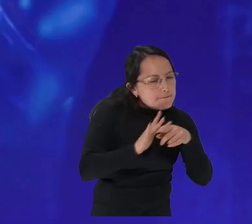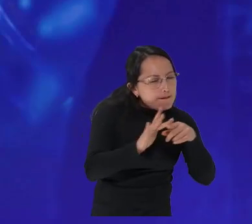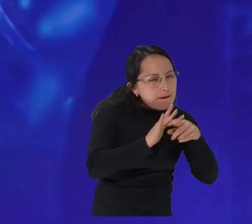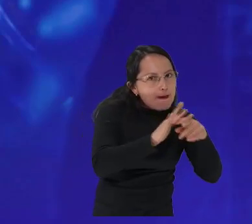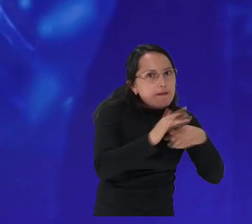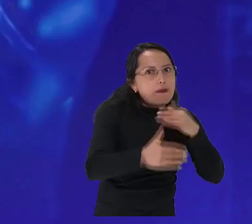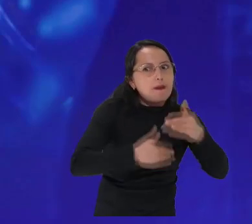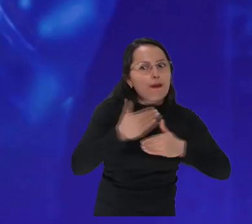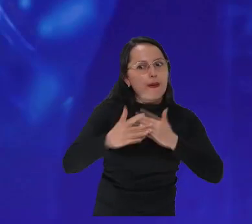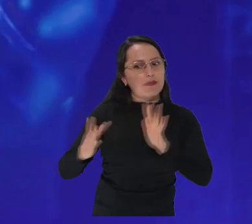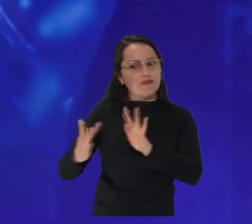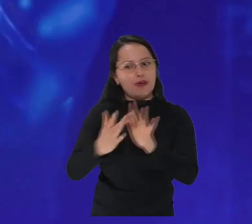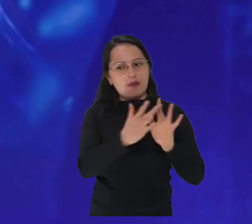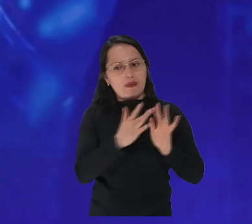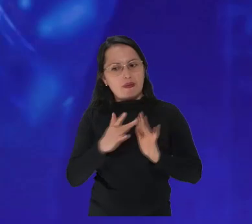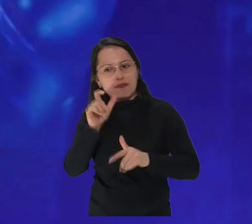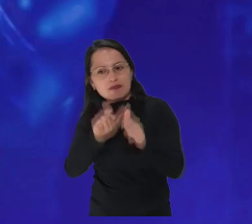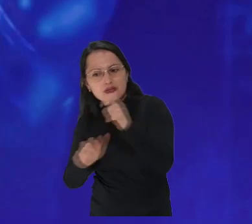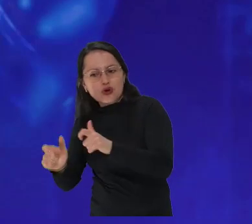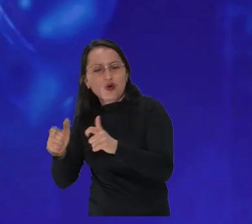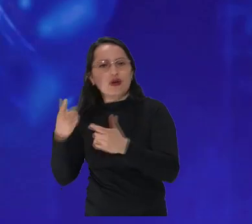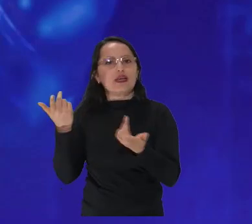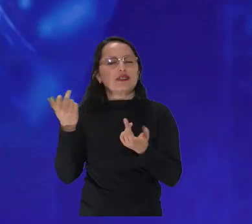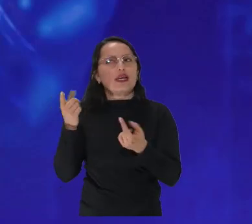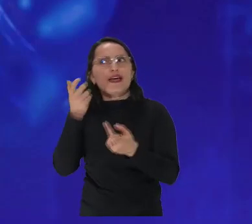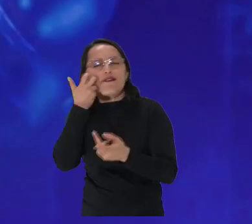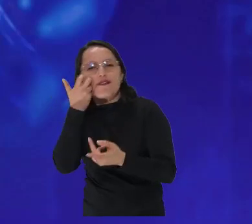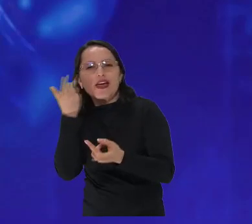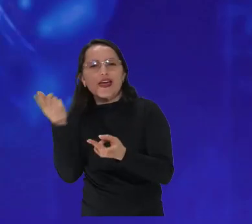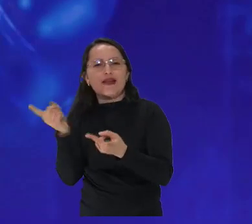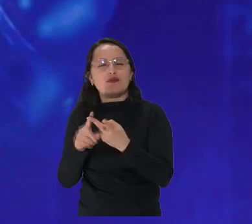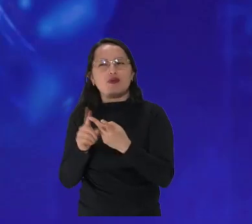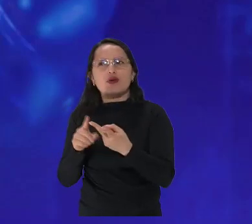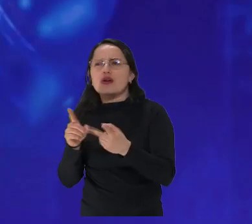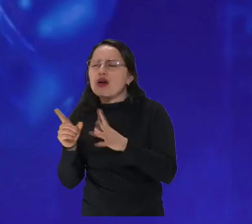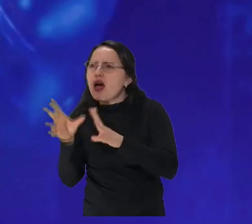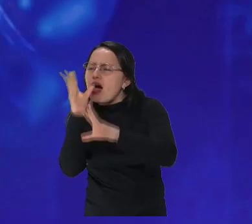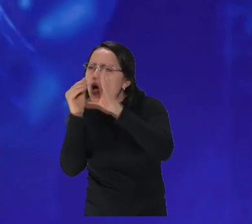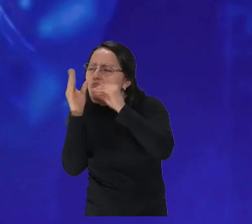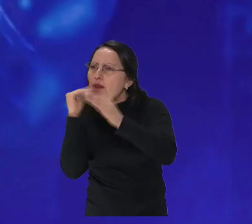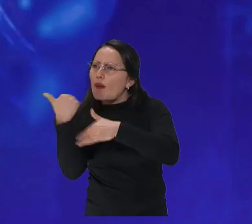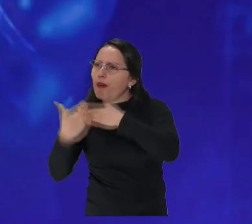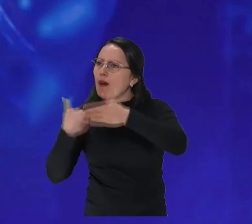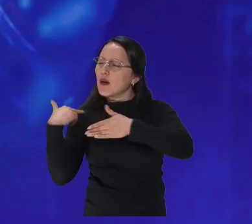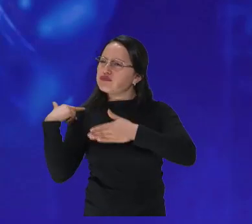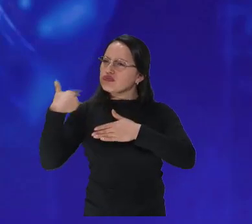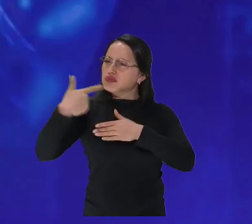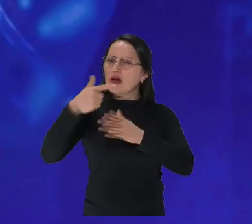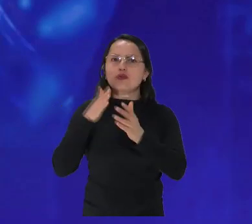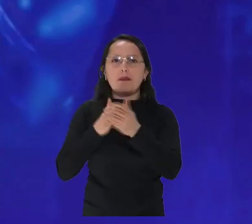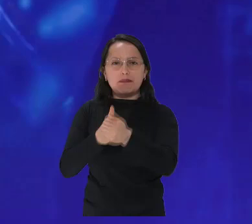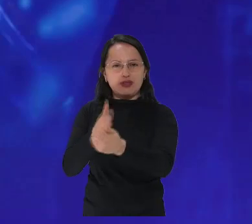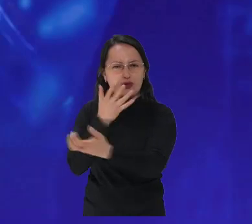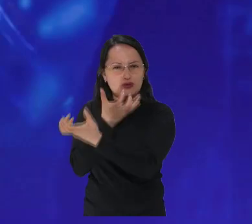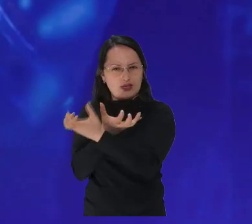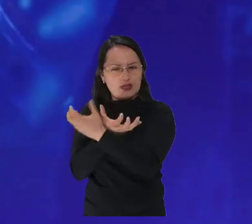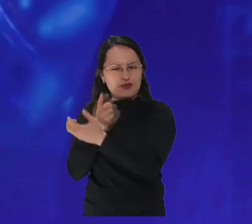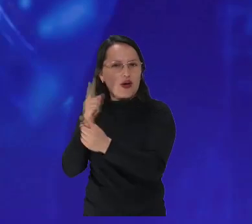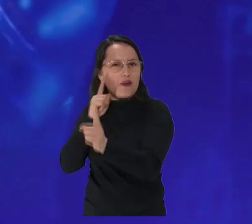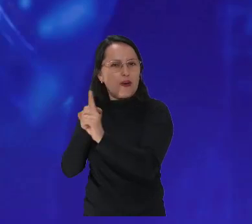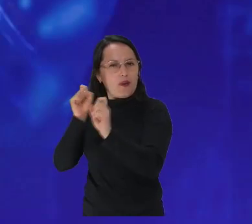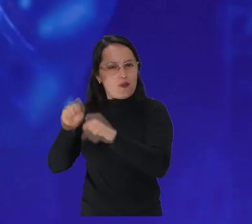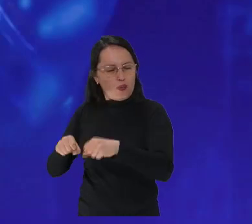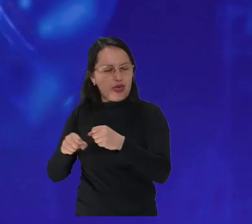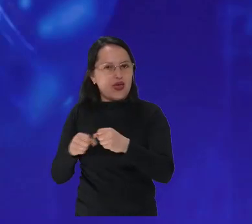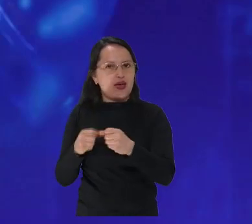vamos interactuando con los pacientes y vamos viendo qué aprendemos y luego fuimos evolucionando un poco eso con el método científico para poder